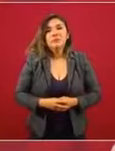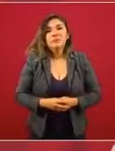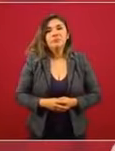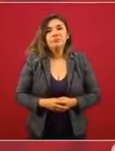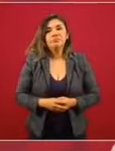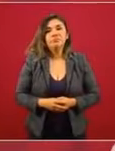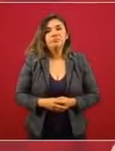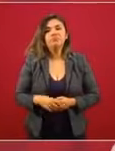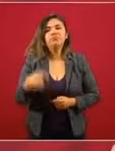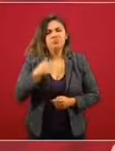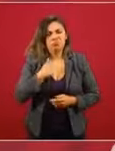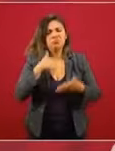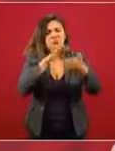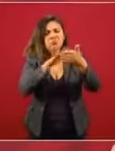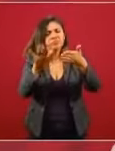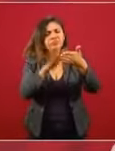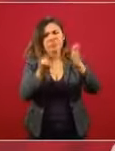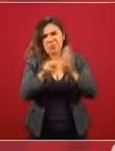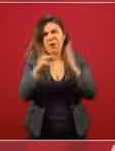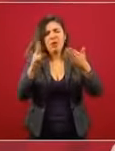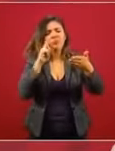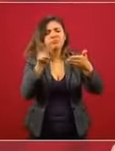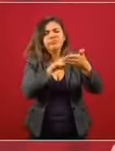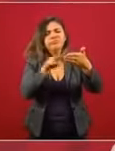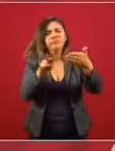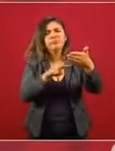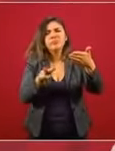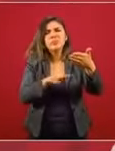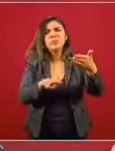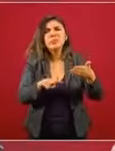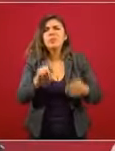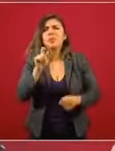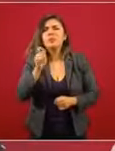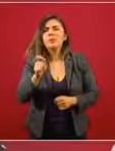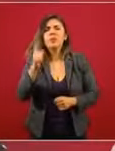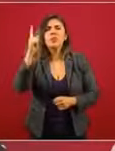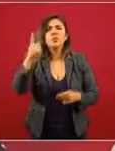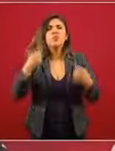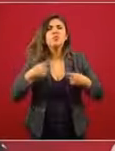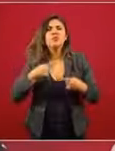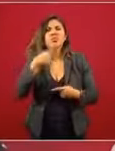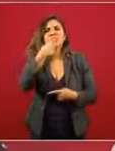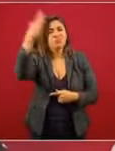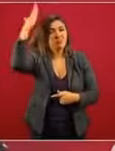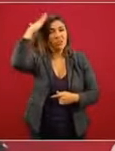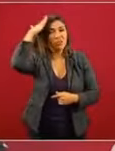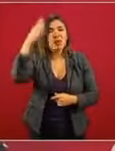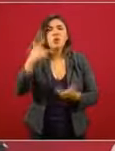Pues estaba yo leyendo de un dirigente del PAN